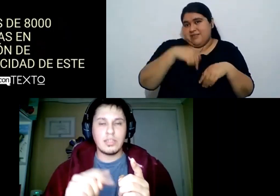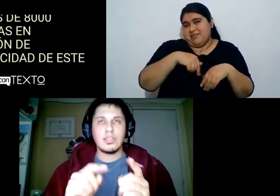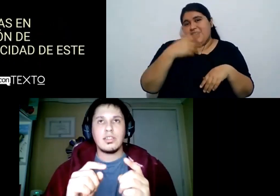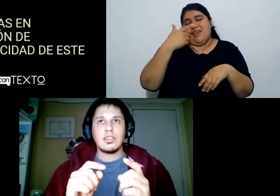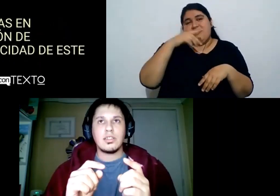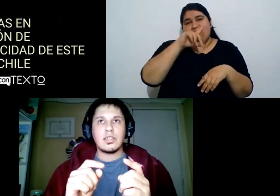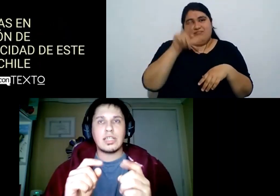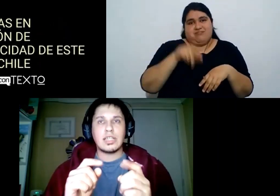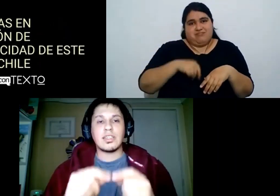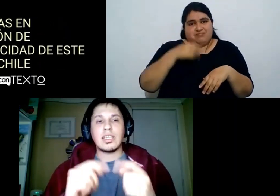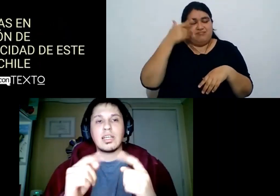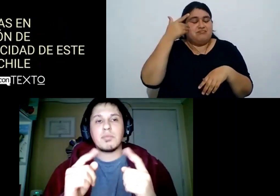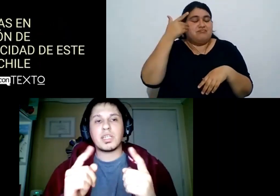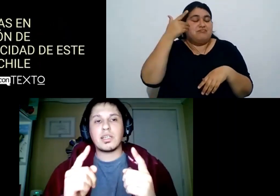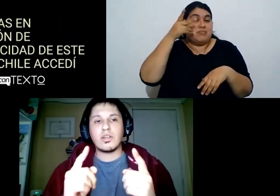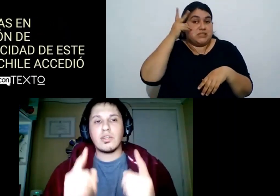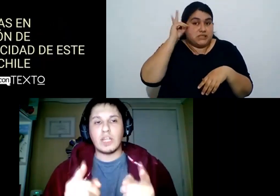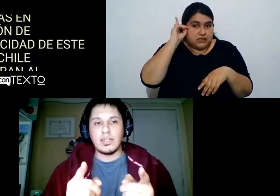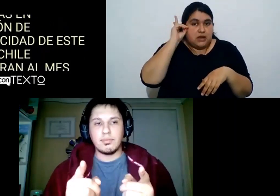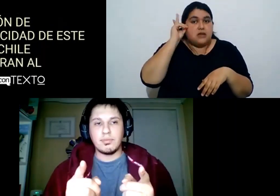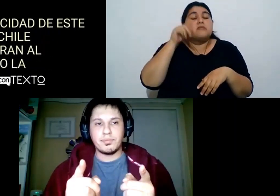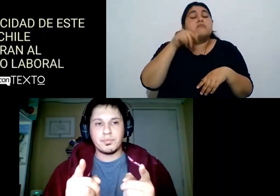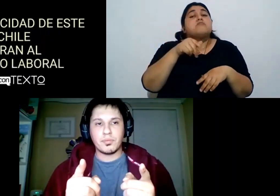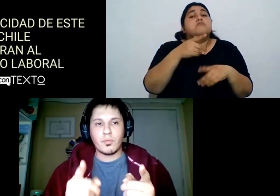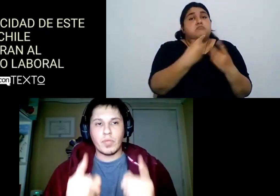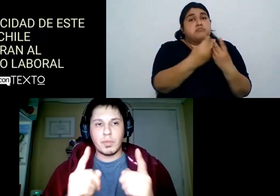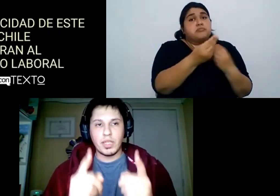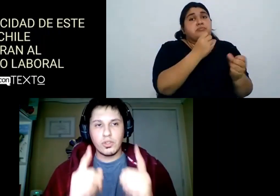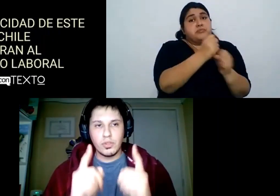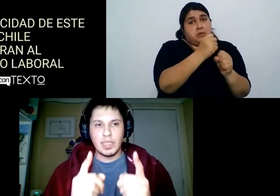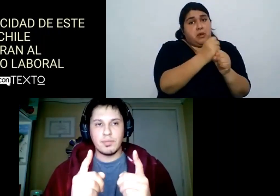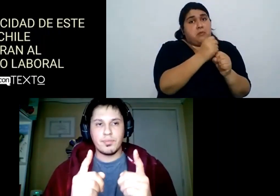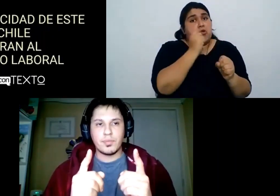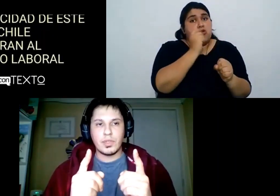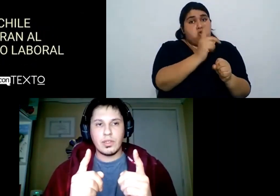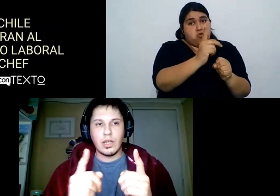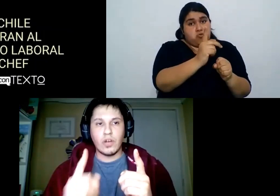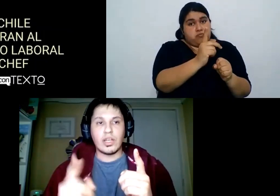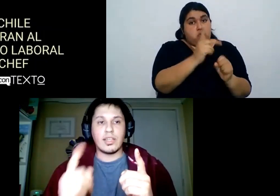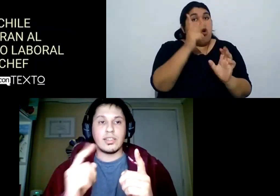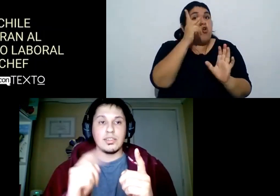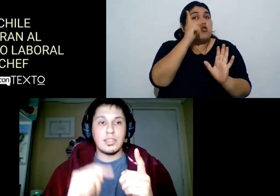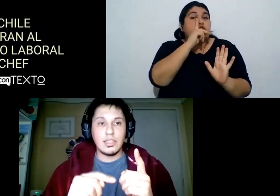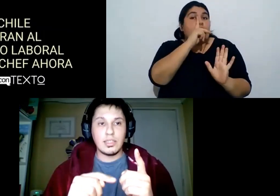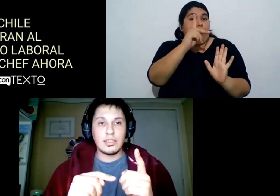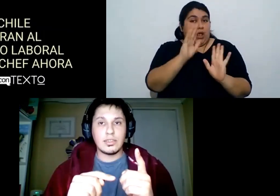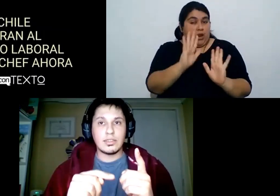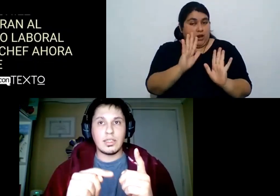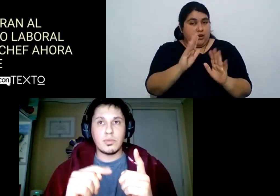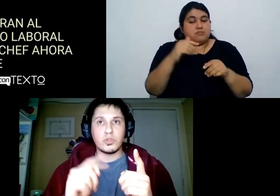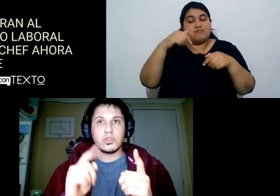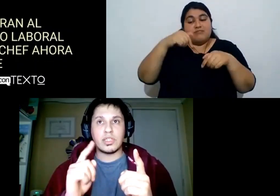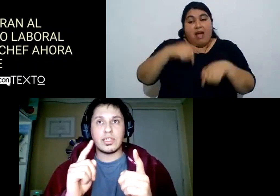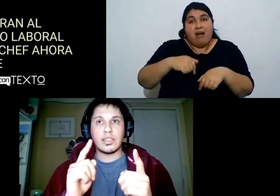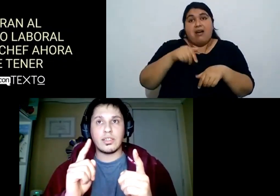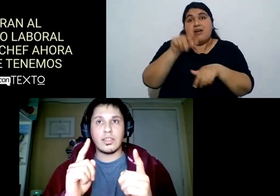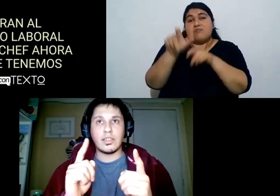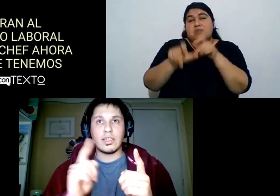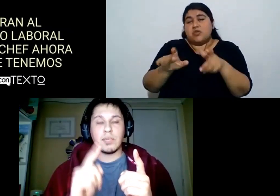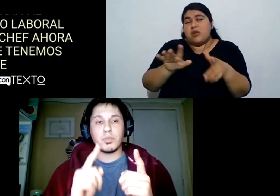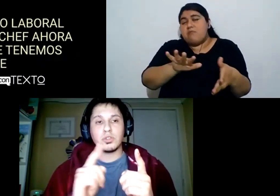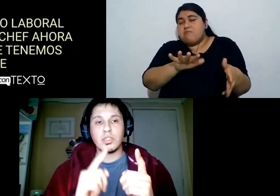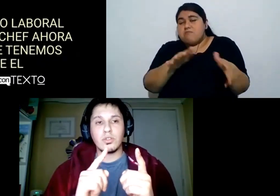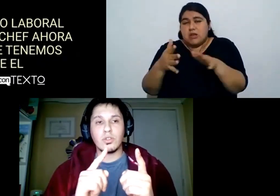Chile, accedieran al mercado laboral. Más de 8.000. Ahora, en Chile tenemos cerca